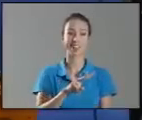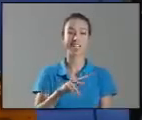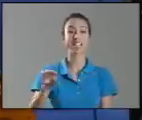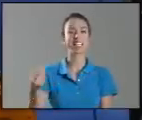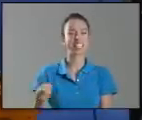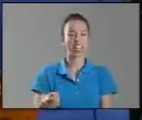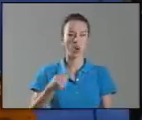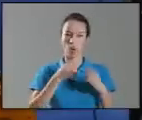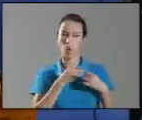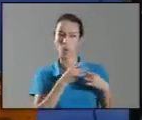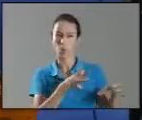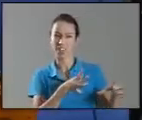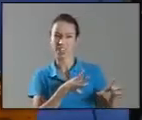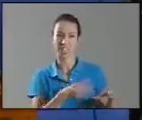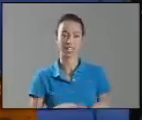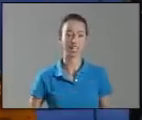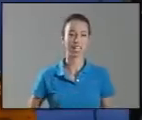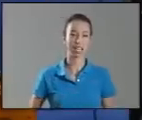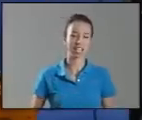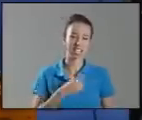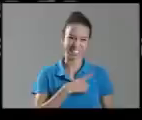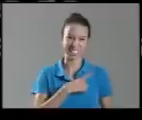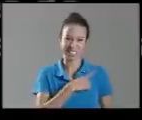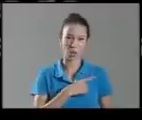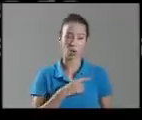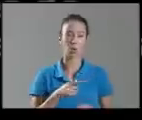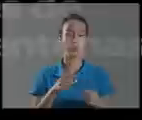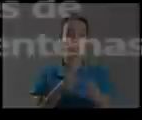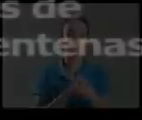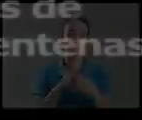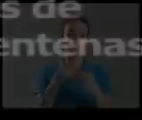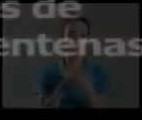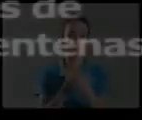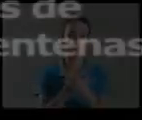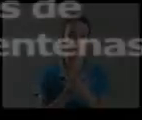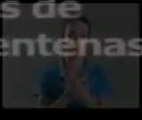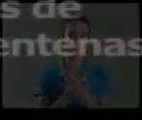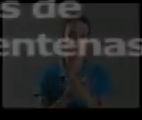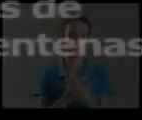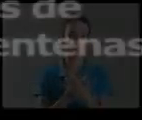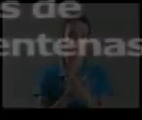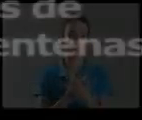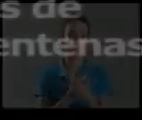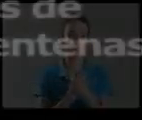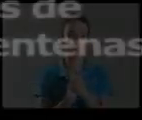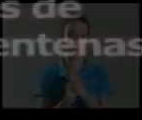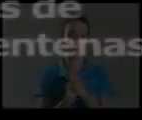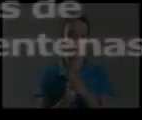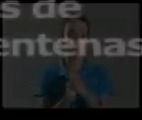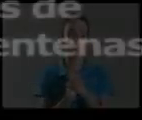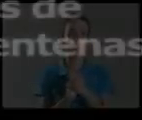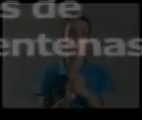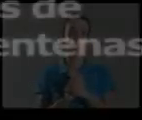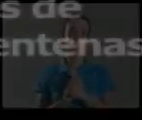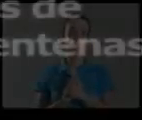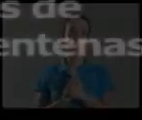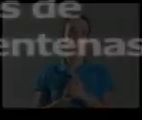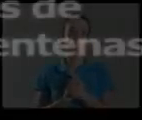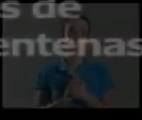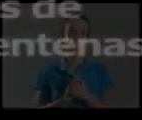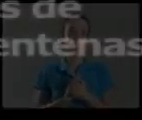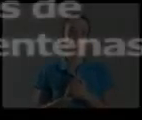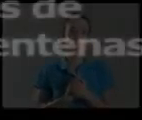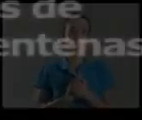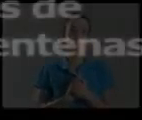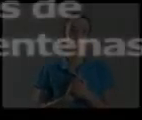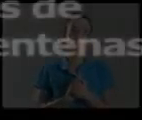temerosos de Dios, hombres de verdad, que aborrezcan la avaricia,